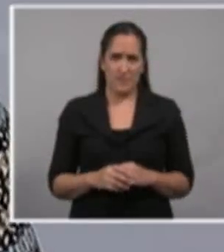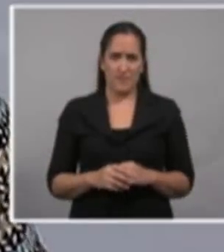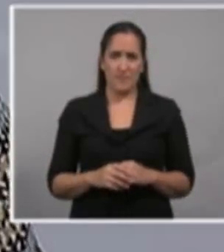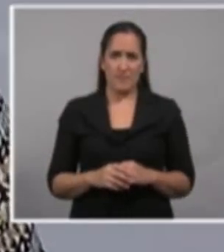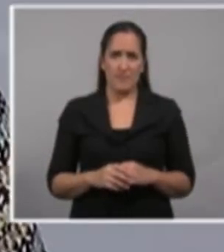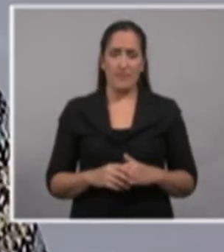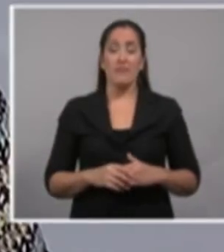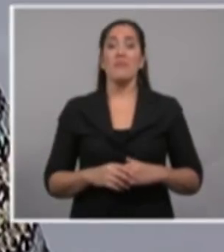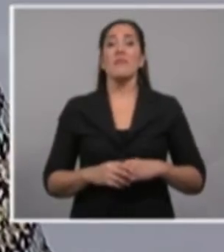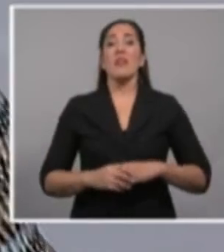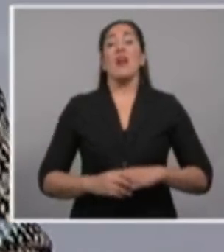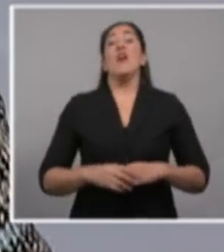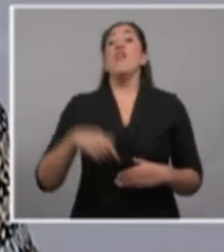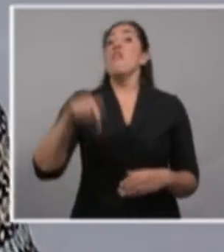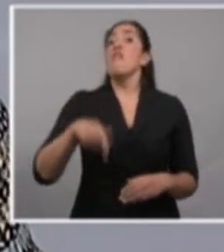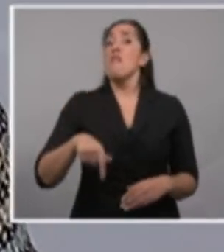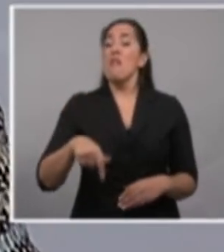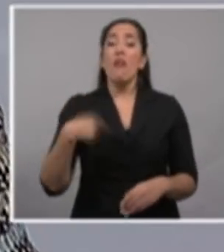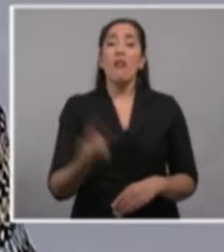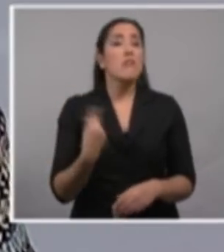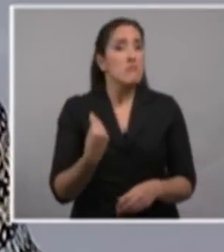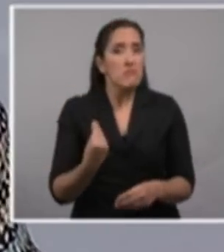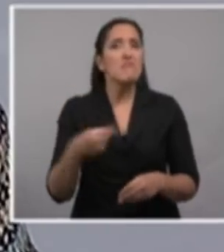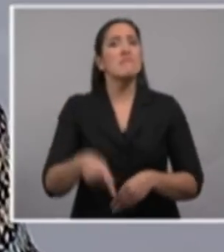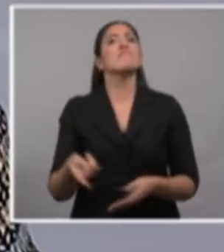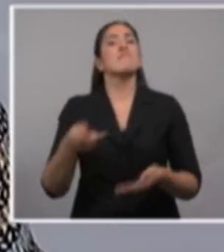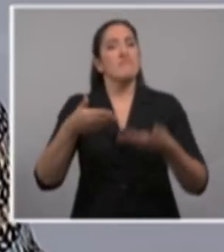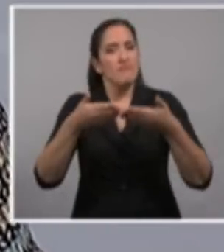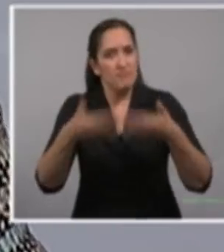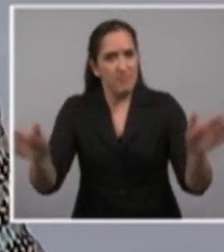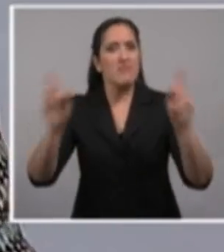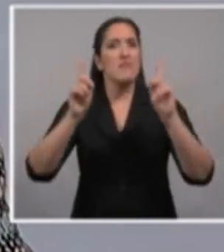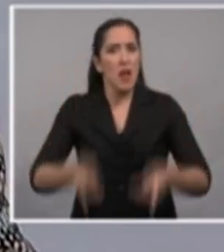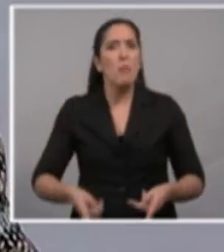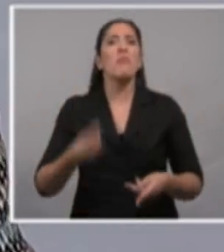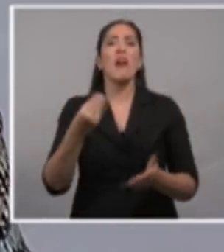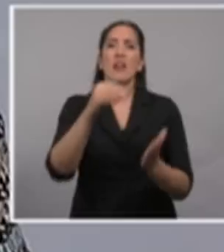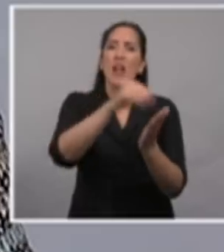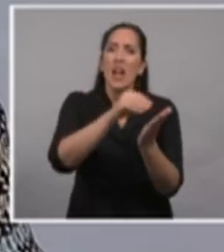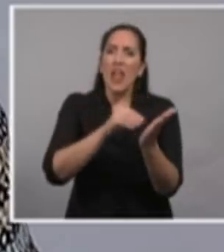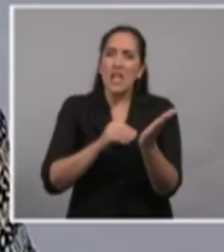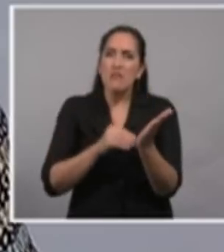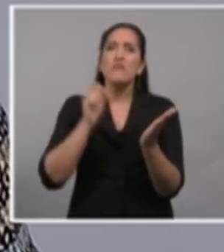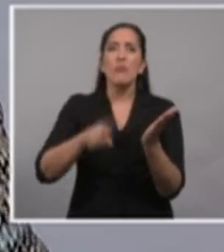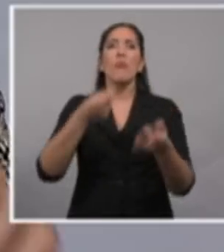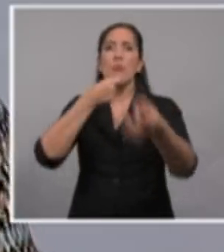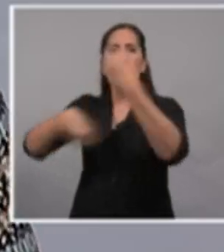hoy estamos también procediendo a la reapertura del registro de exportación para las